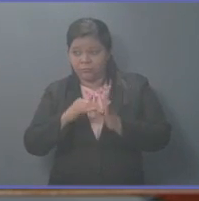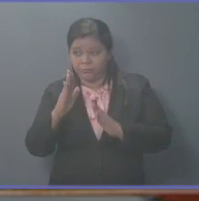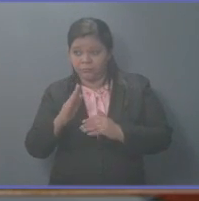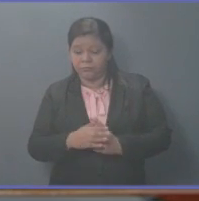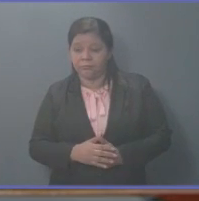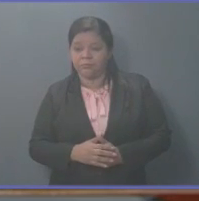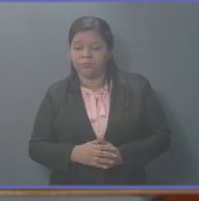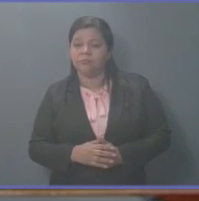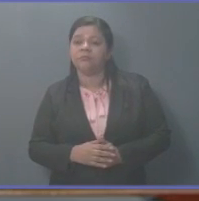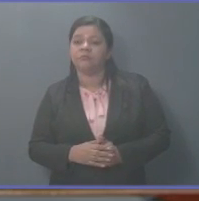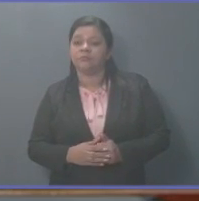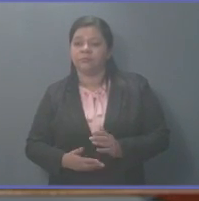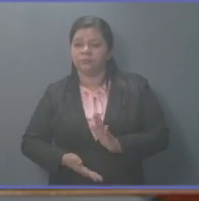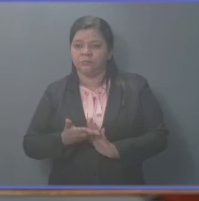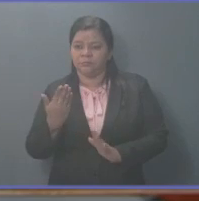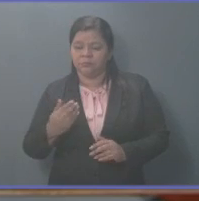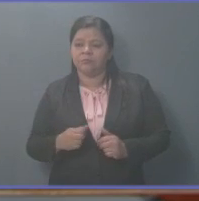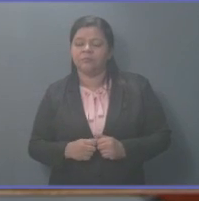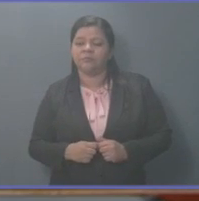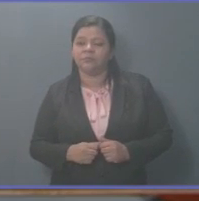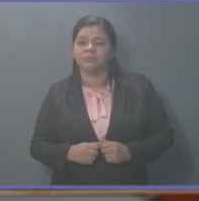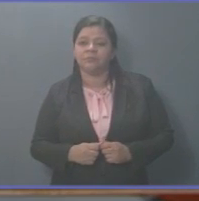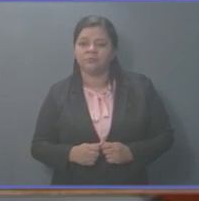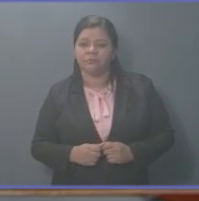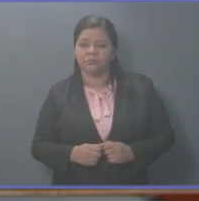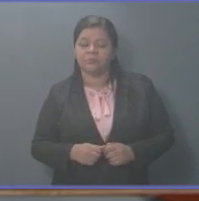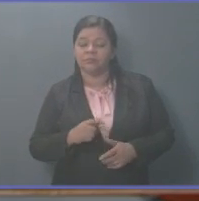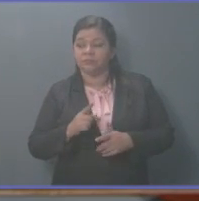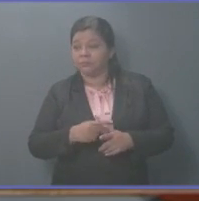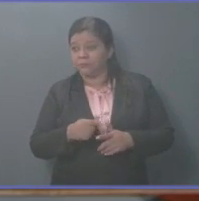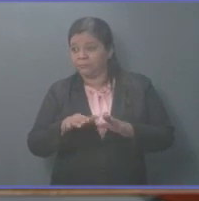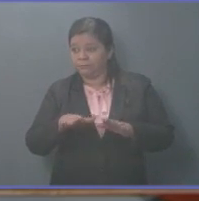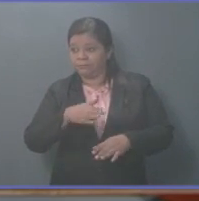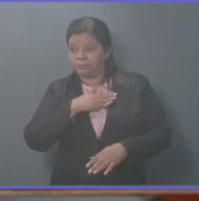que día con día ponen para sacar adelante a su familia. Gracias, presidente.